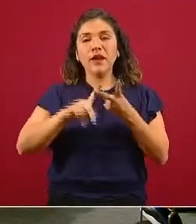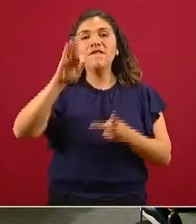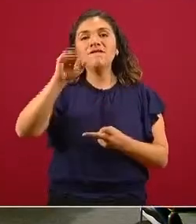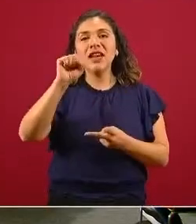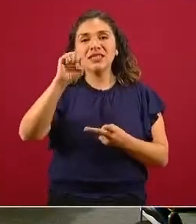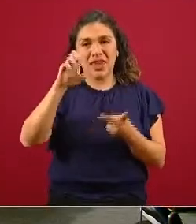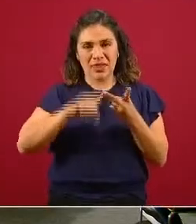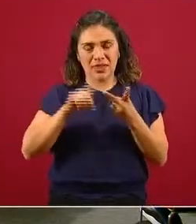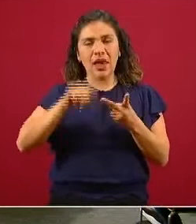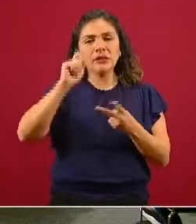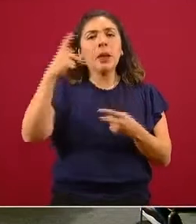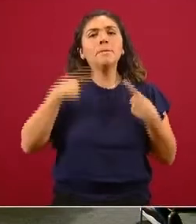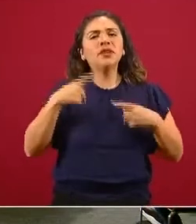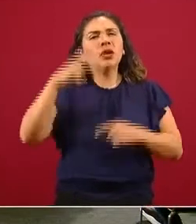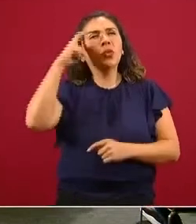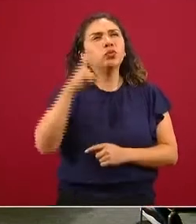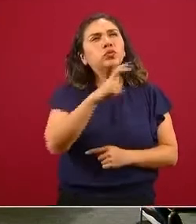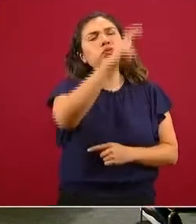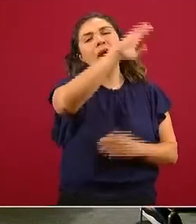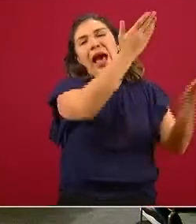alguien contagió a alguien más.